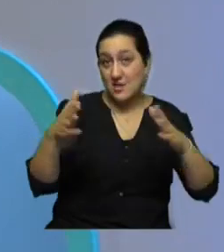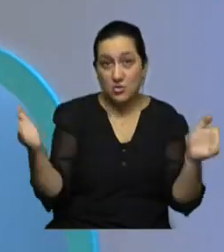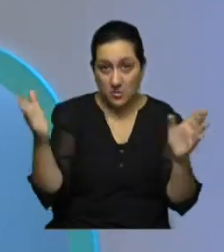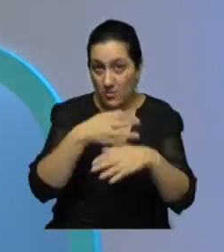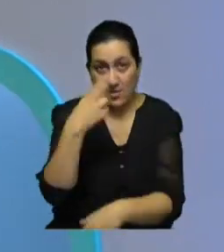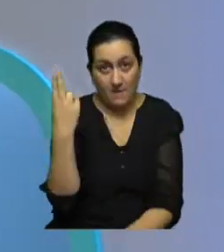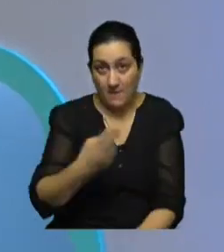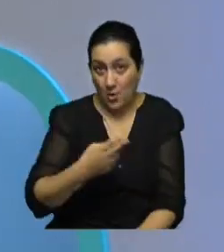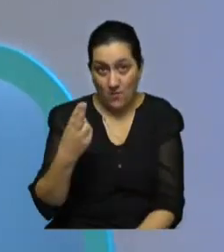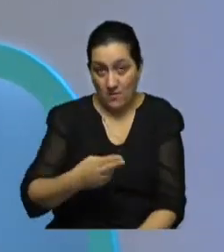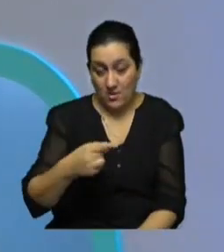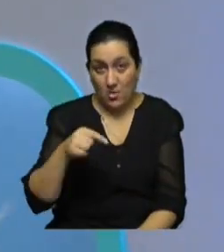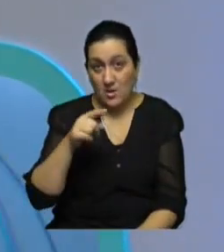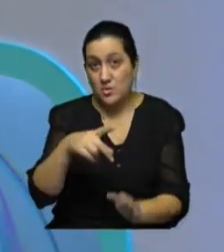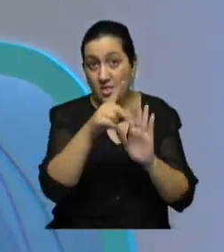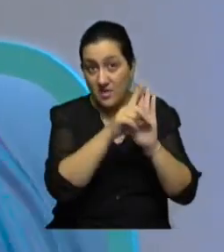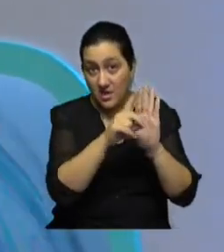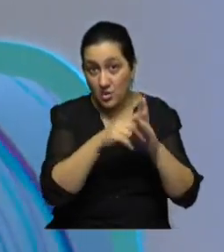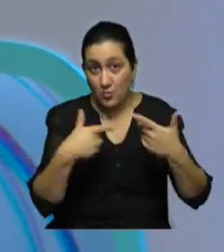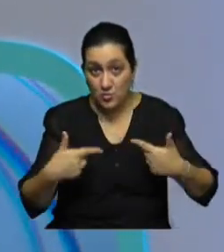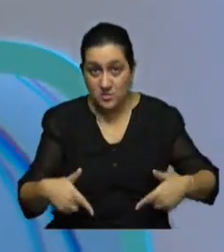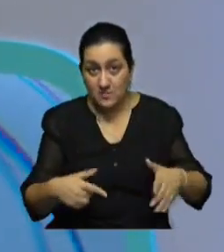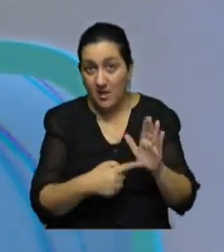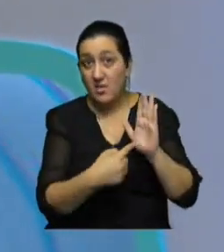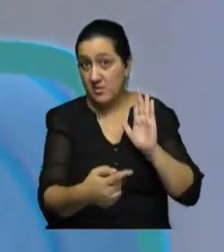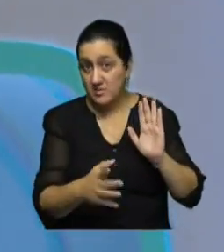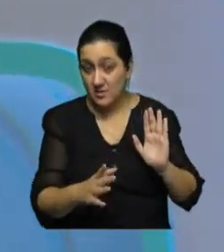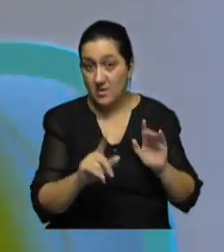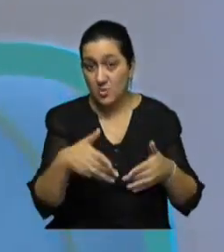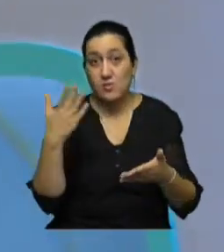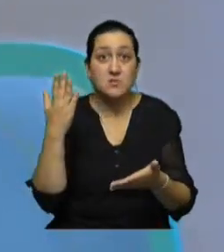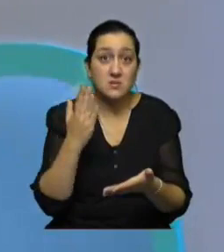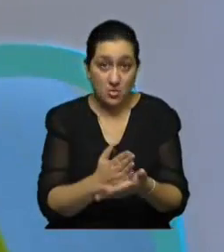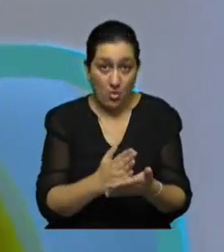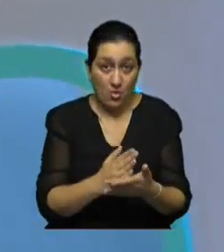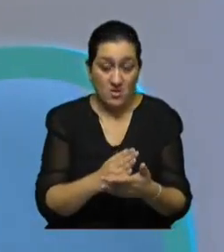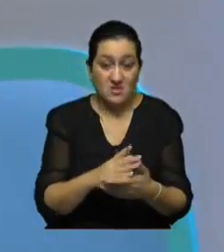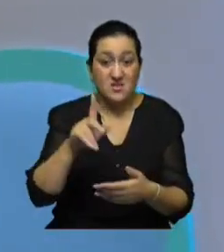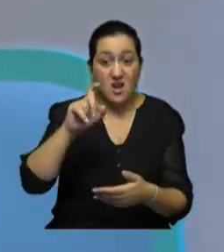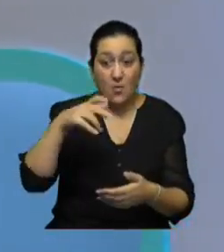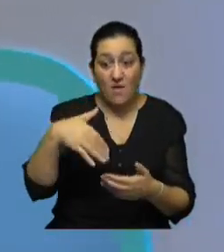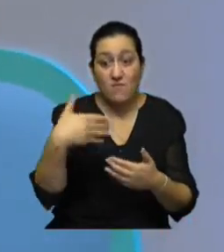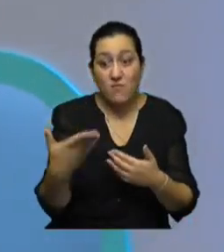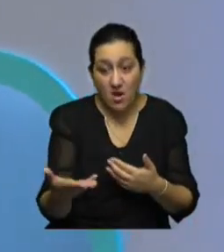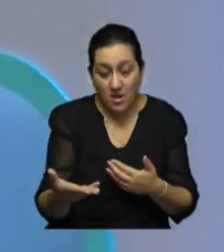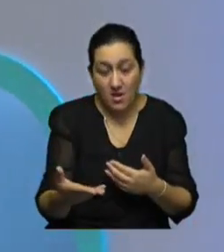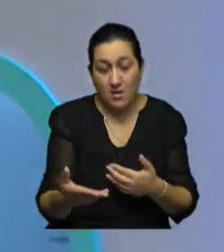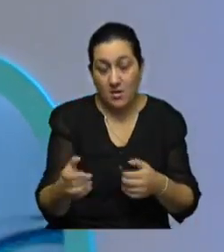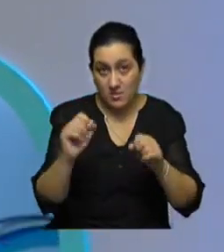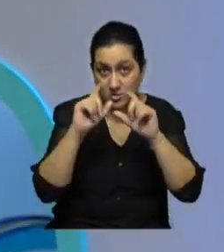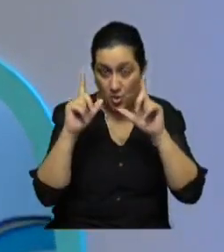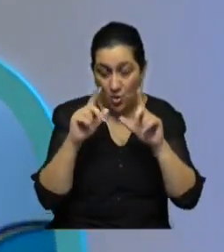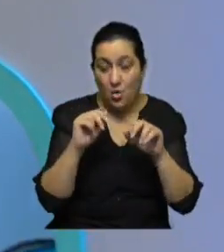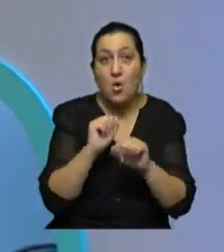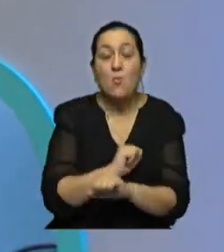sea, esto conlleva una sanción. Las infracciones pueden ir de, atención, de